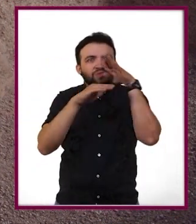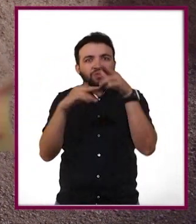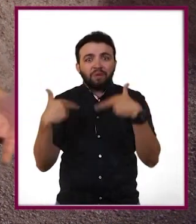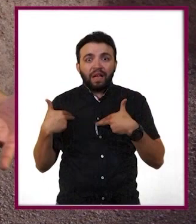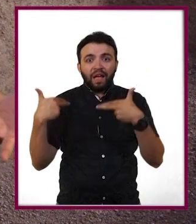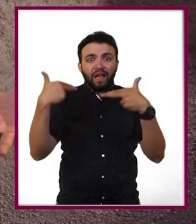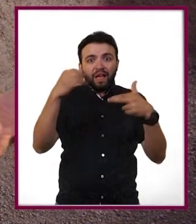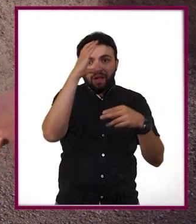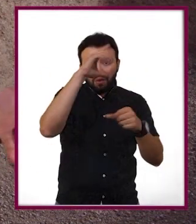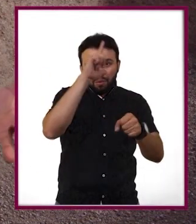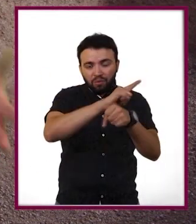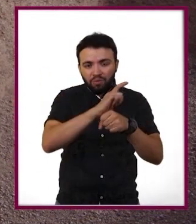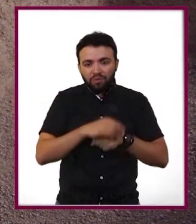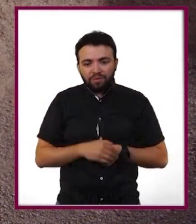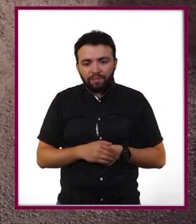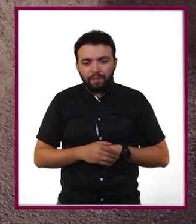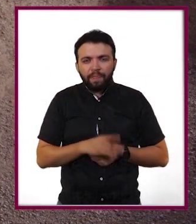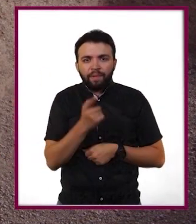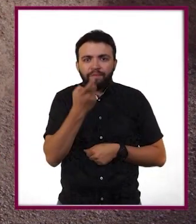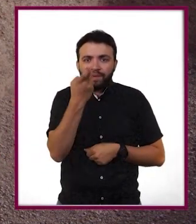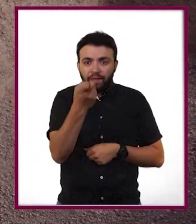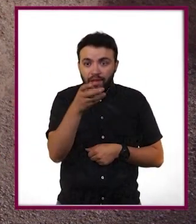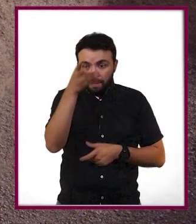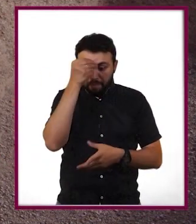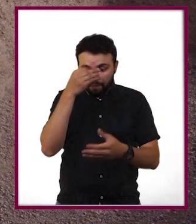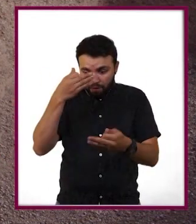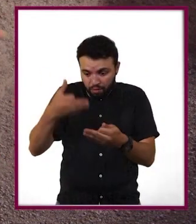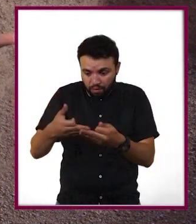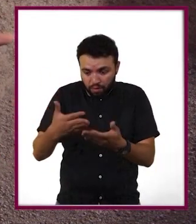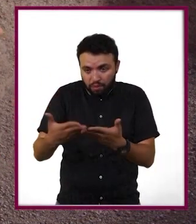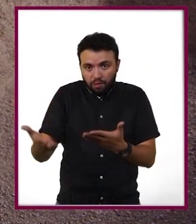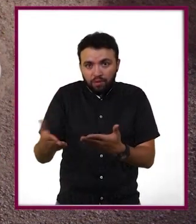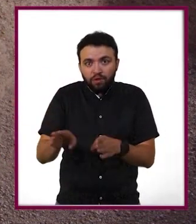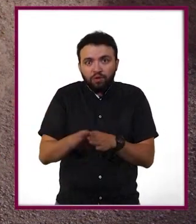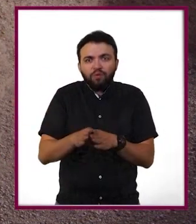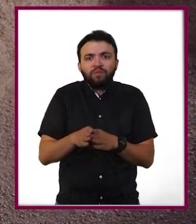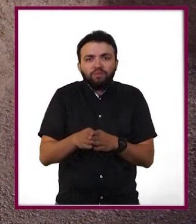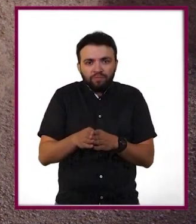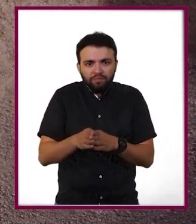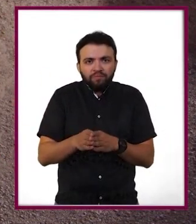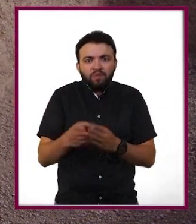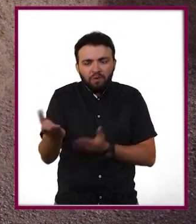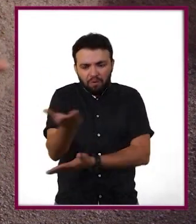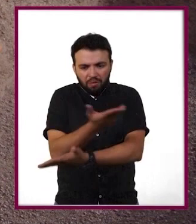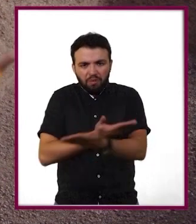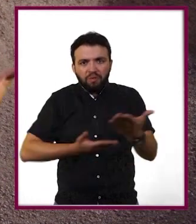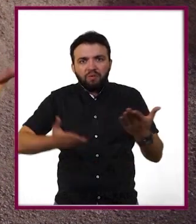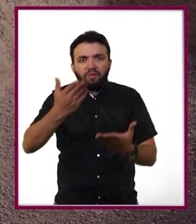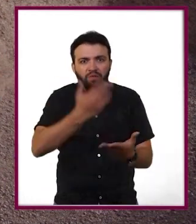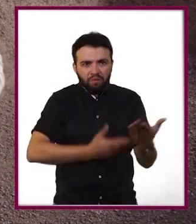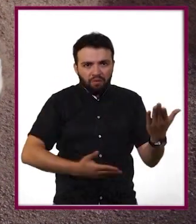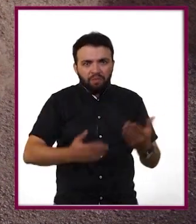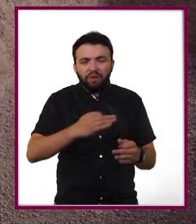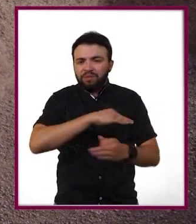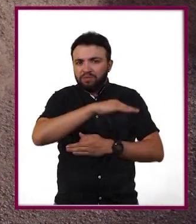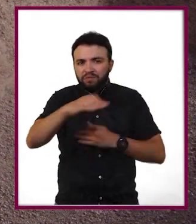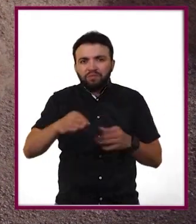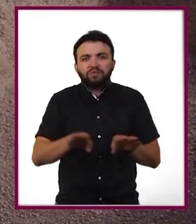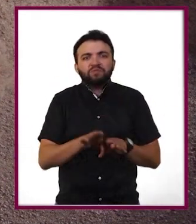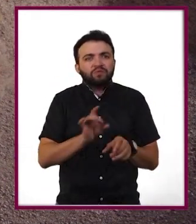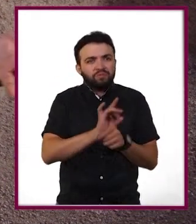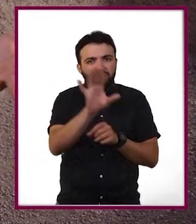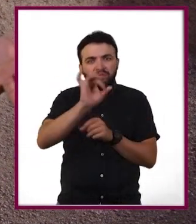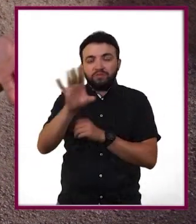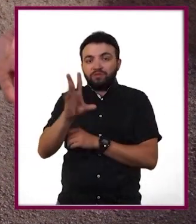de nuestro patrimonio cultural. Y con lo que hemos aprendido hoy, compártanos en nuestras redes algunas fotos si en su comunidad identifican